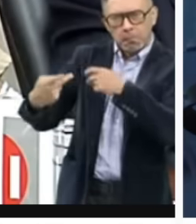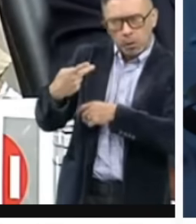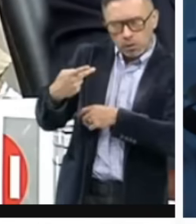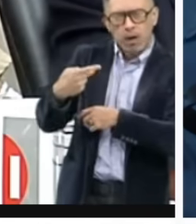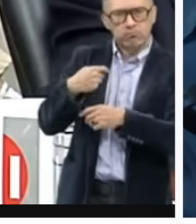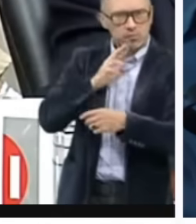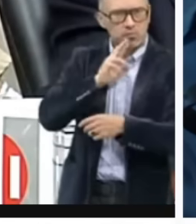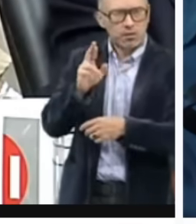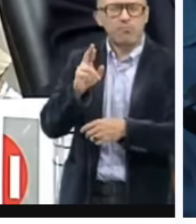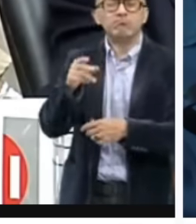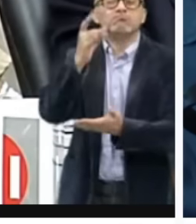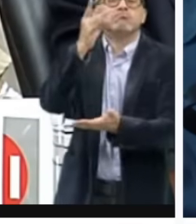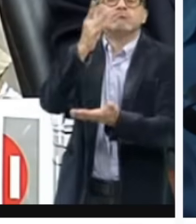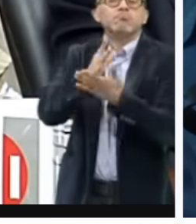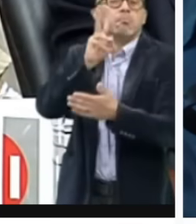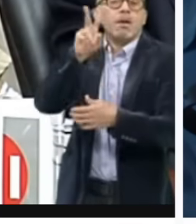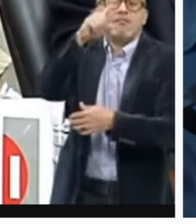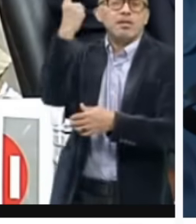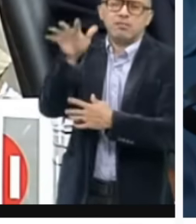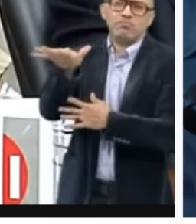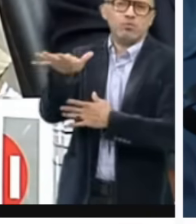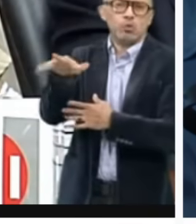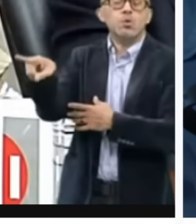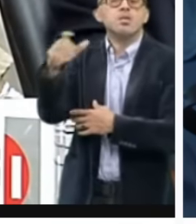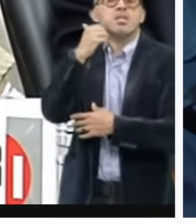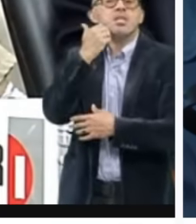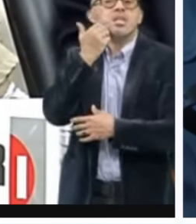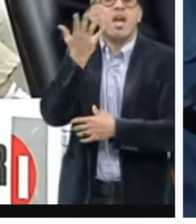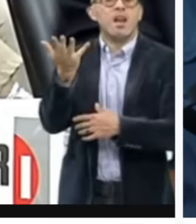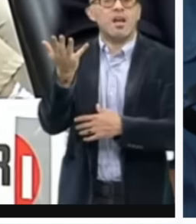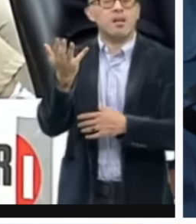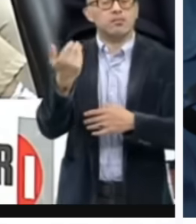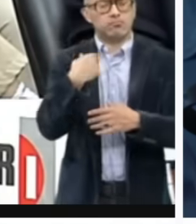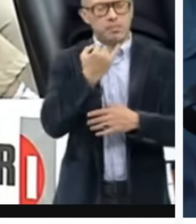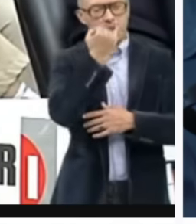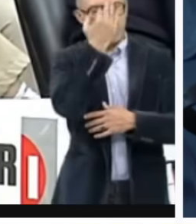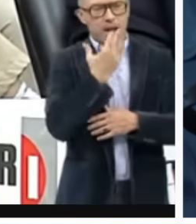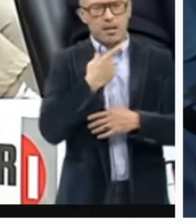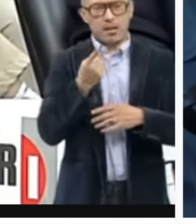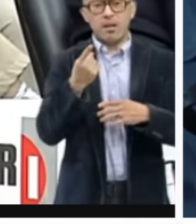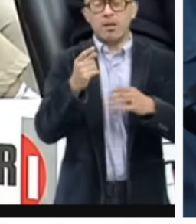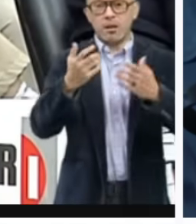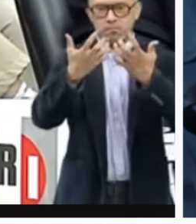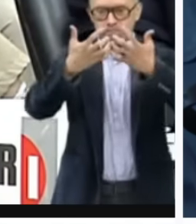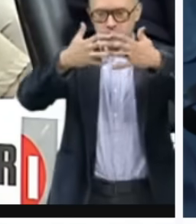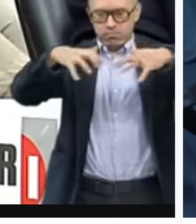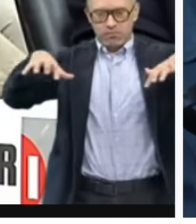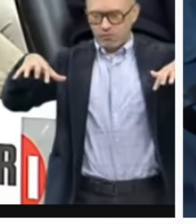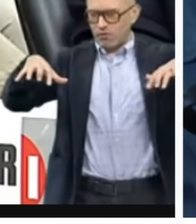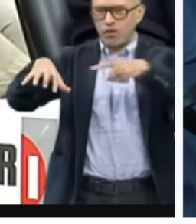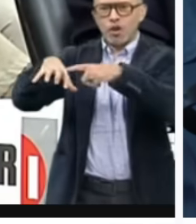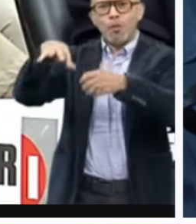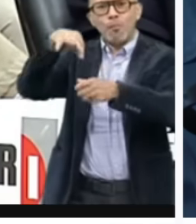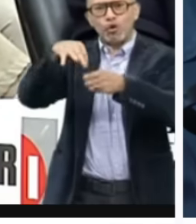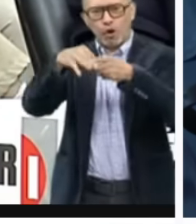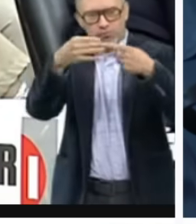sabemos que está buscando convertirse en la figura que divide y pulveriza el voto opositor.